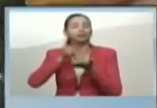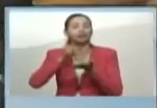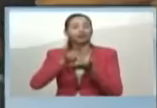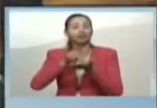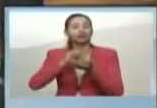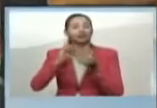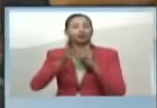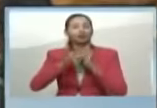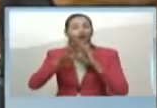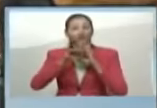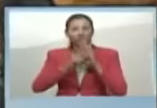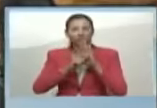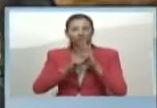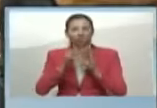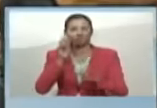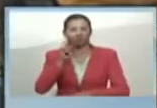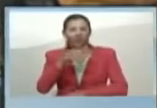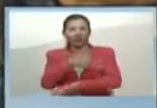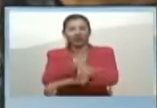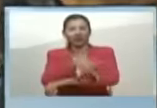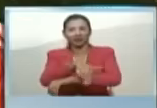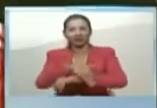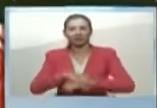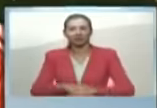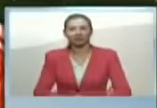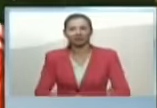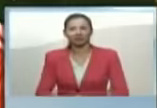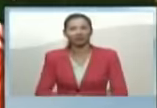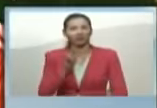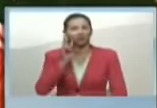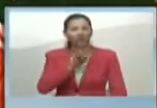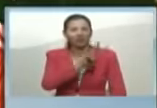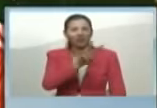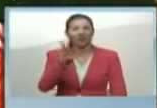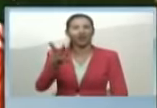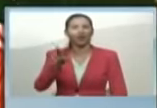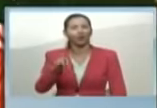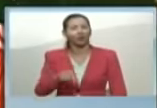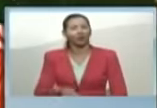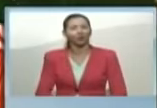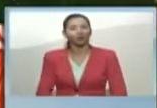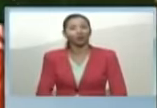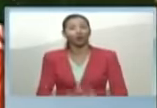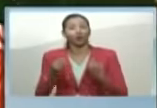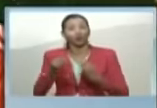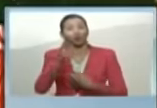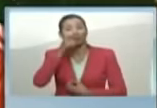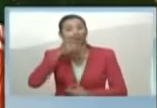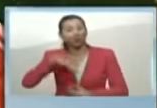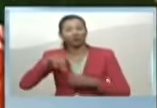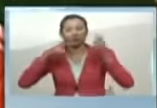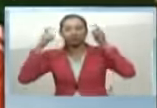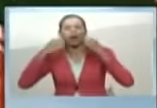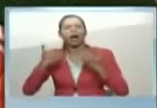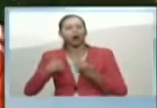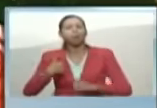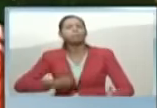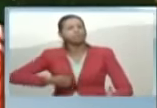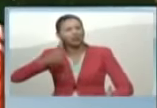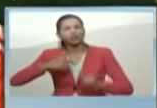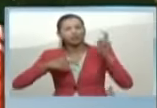Yo lo que he visto en las calles y los veo a ustedes, como el pueblo chavista ha dicho, ahora soy machavista.